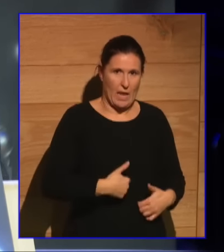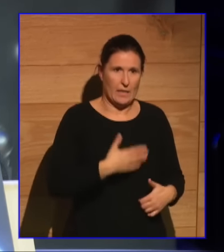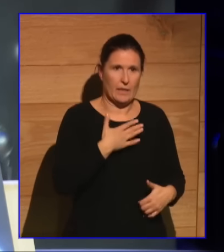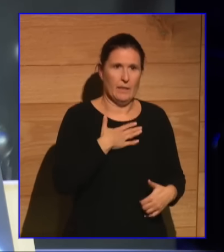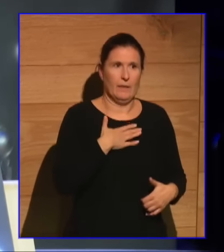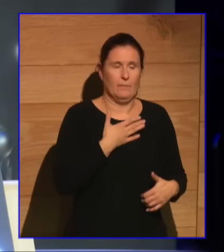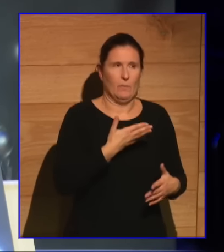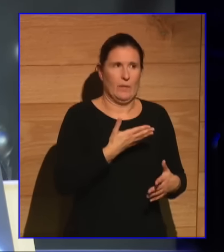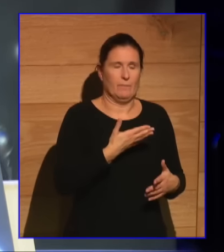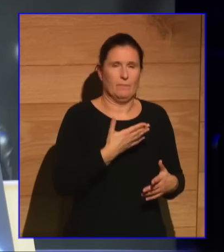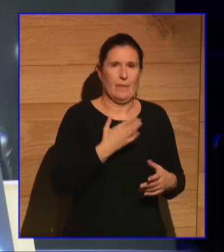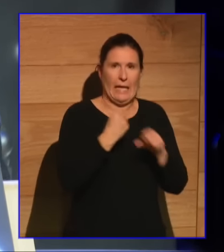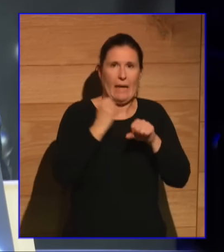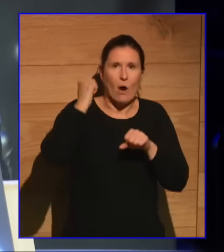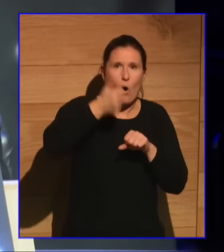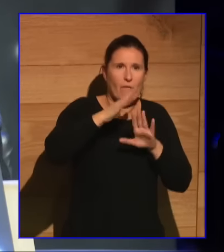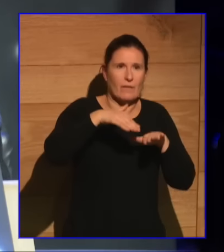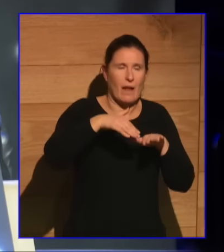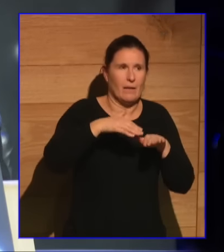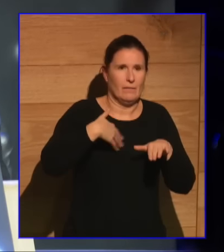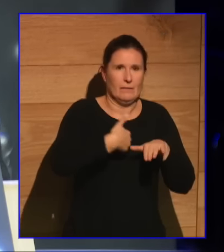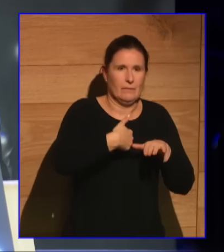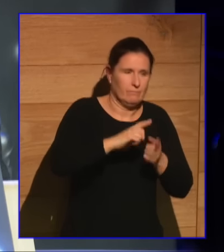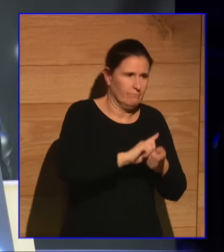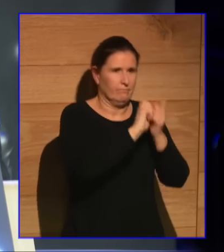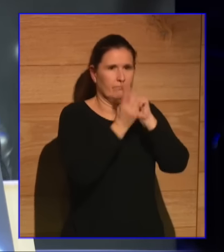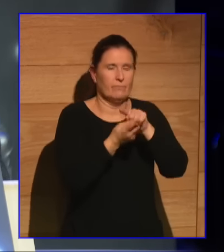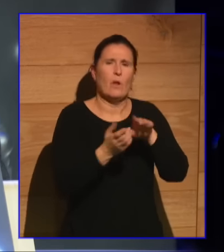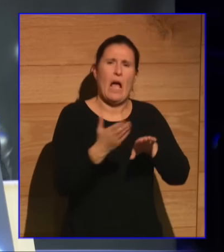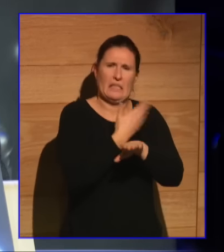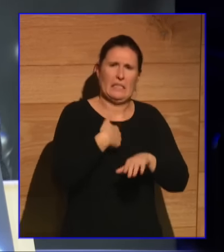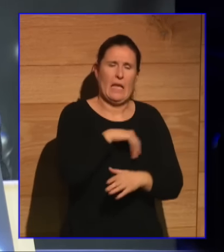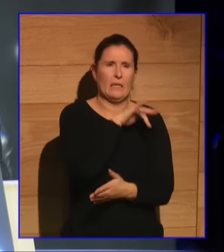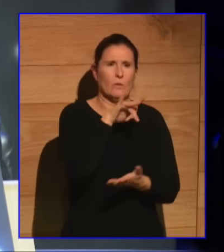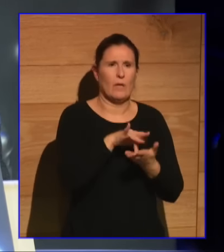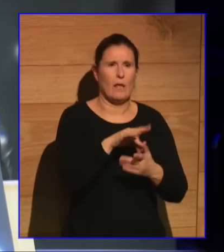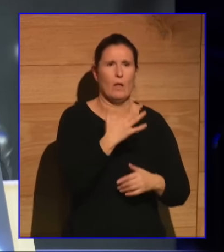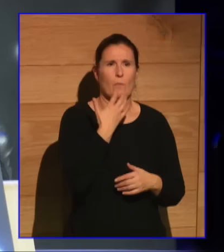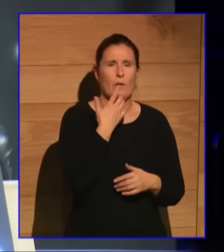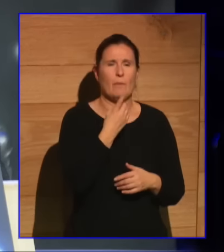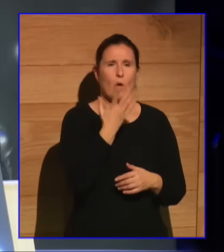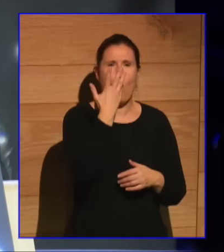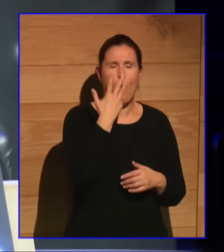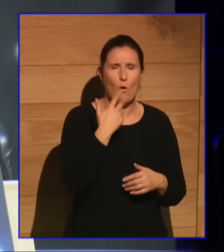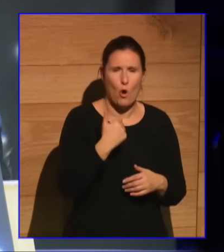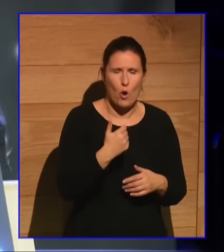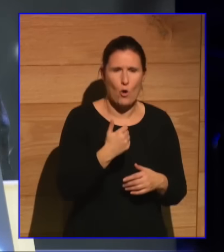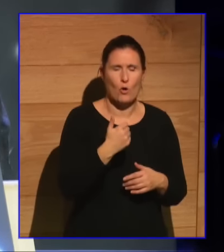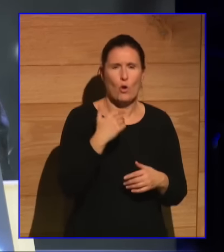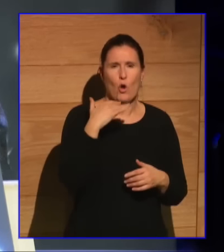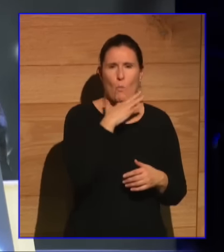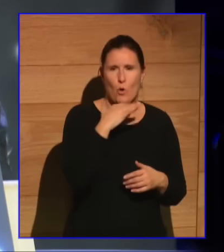Es un cambio en su carrera. Claro que es un cambio en su carrera. Pero ya había transitado, por ejemplo, en El color púrpura, estos